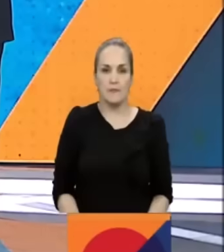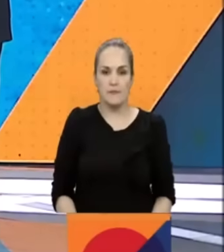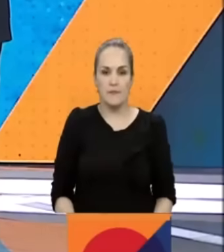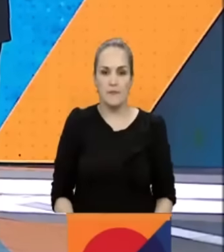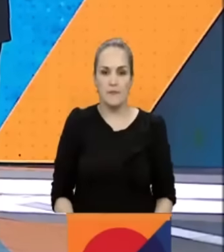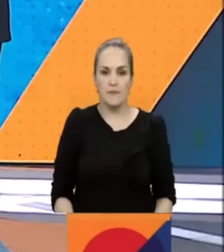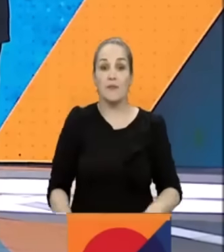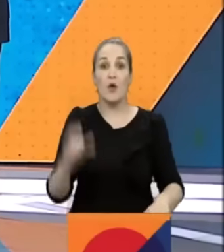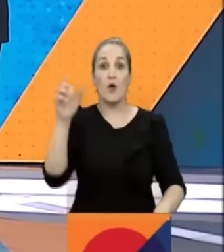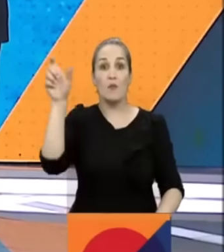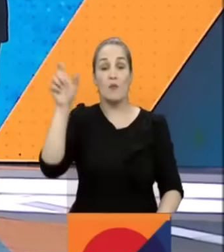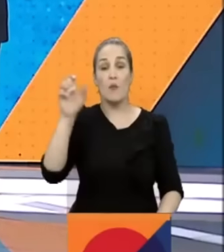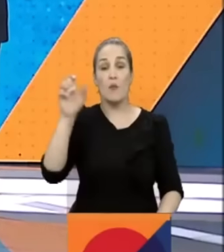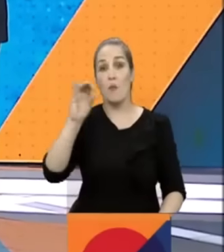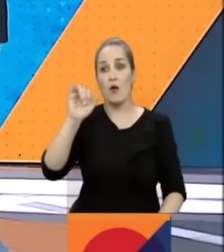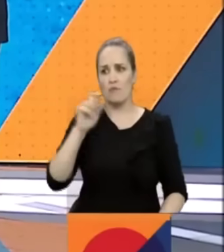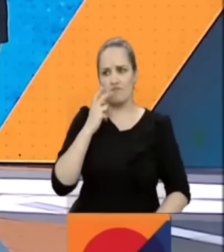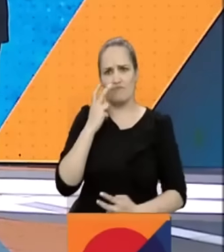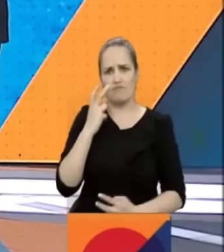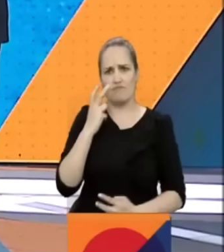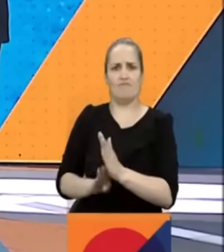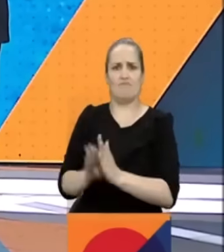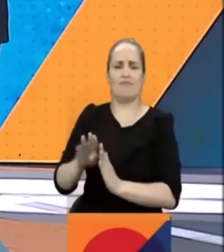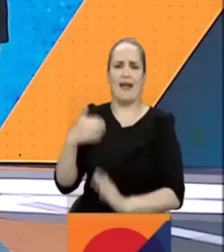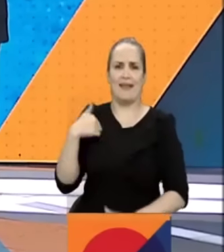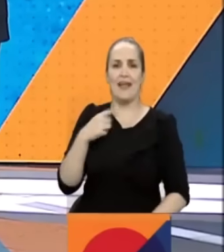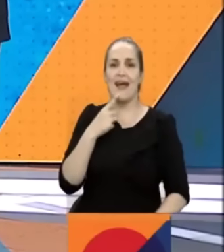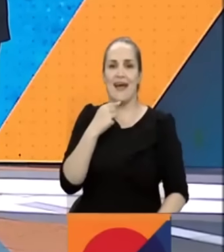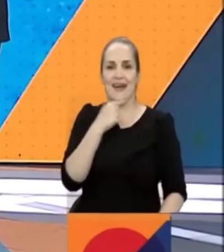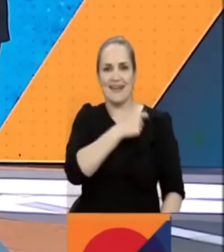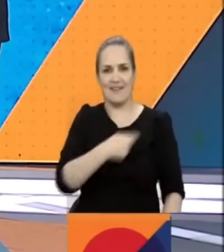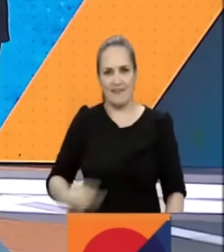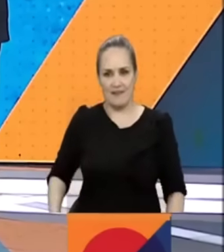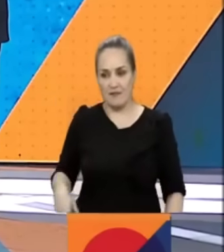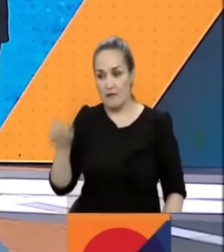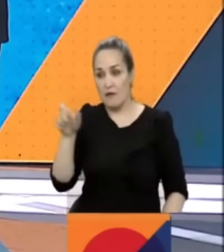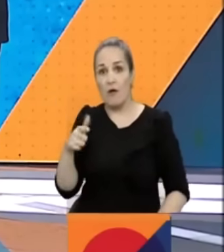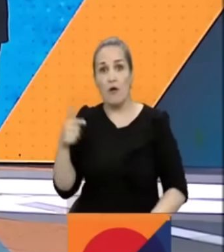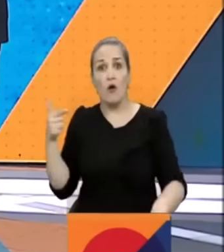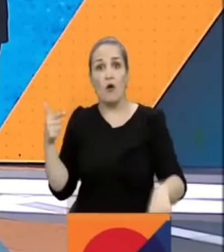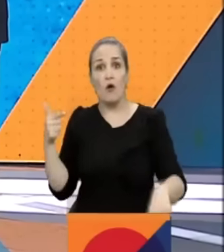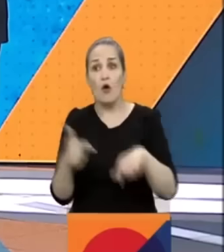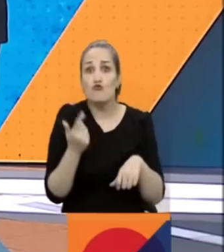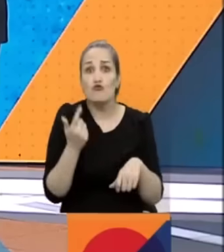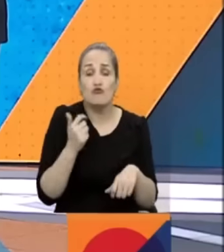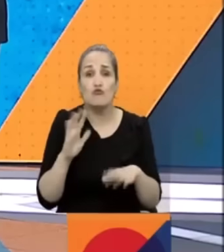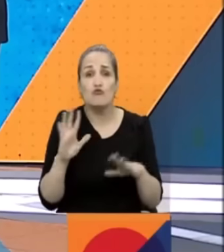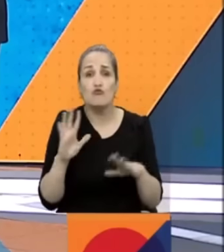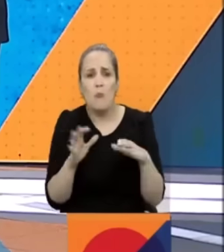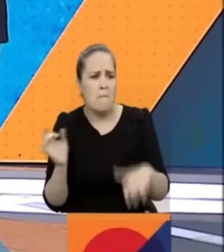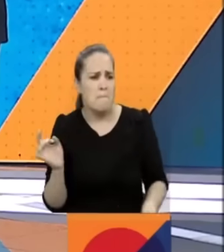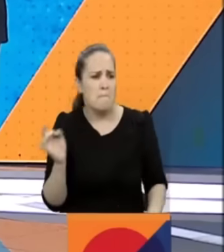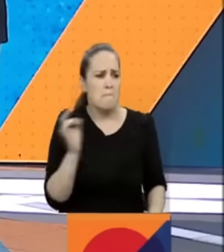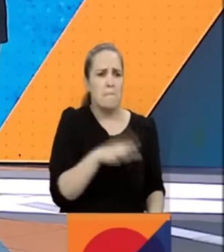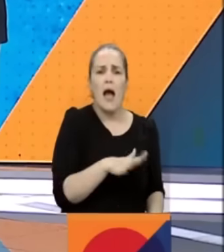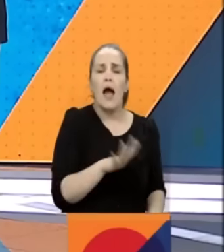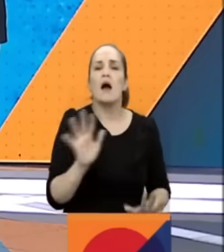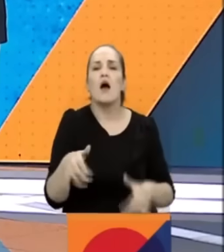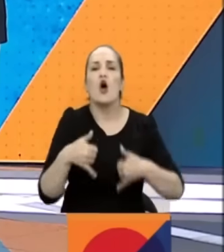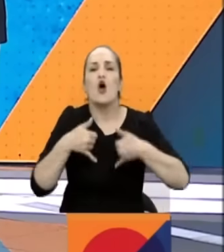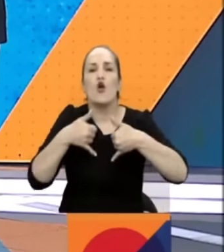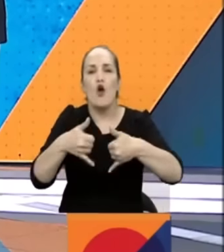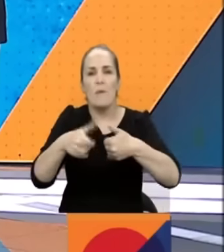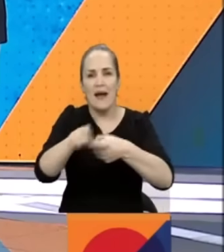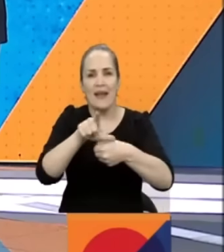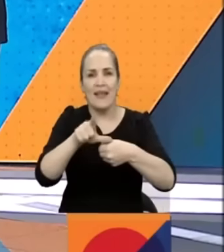El colombiano Miguel Borja sigue siendo figura en Argentina con el equipo River Plate. Marcó el primer gol del elenco millonario en la victoria por Copa Argentina contra